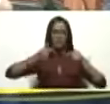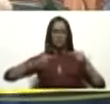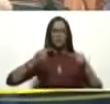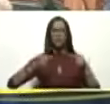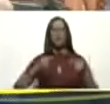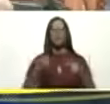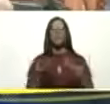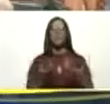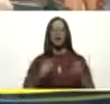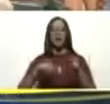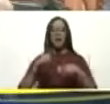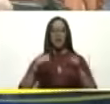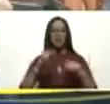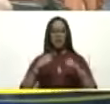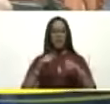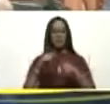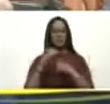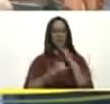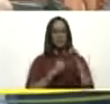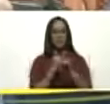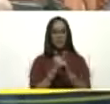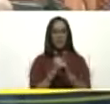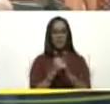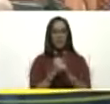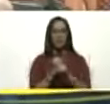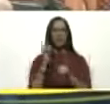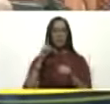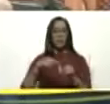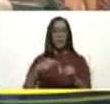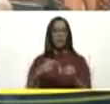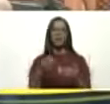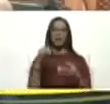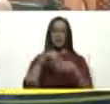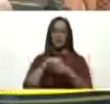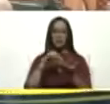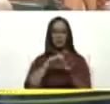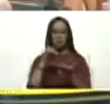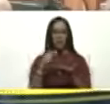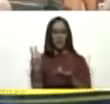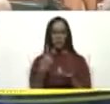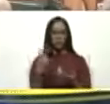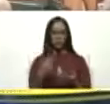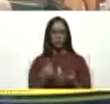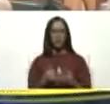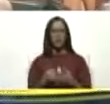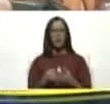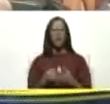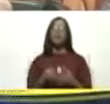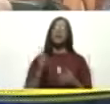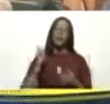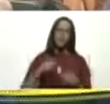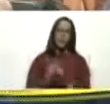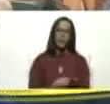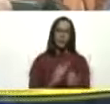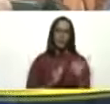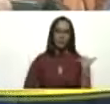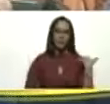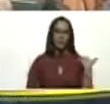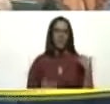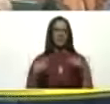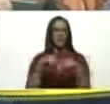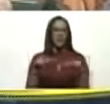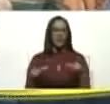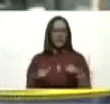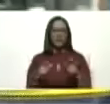para importación, además para exportación. También, hermano presidente, no puedo dejar pasar las condiciones